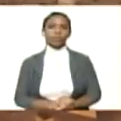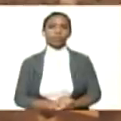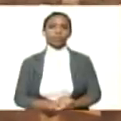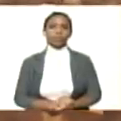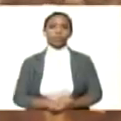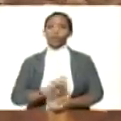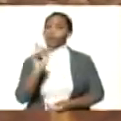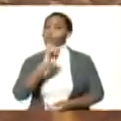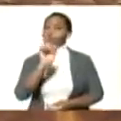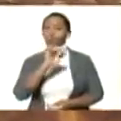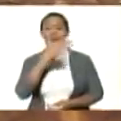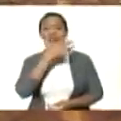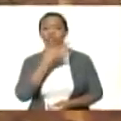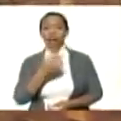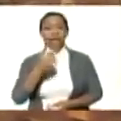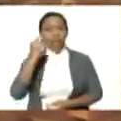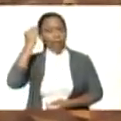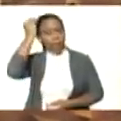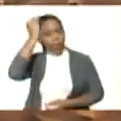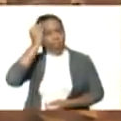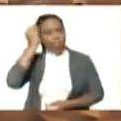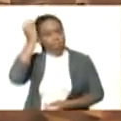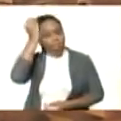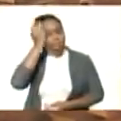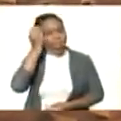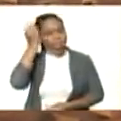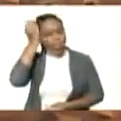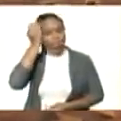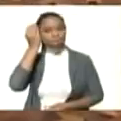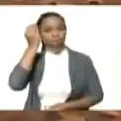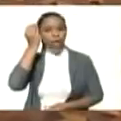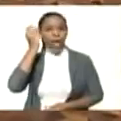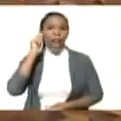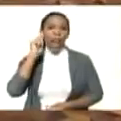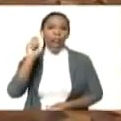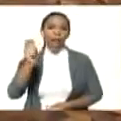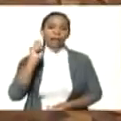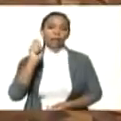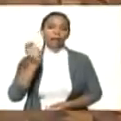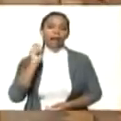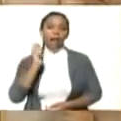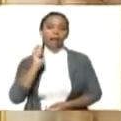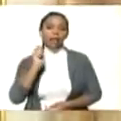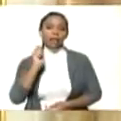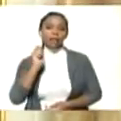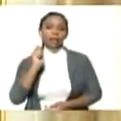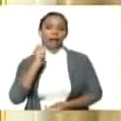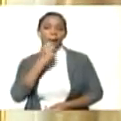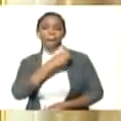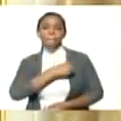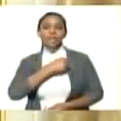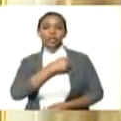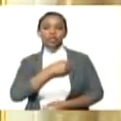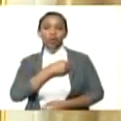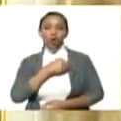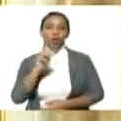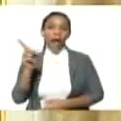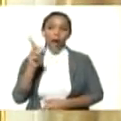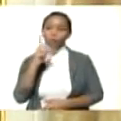No es fácil imaginarse las tareas y las misiones sin él.